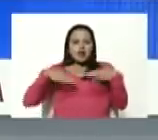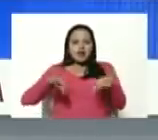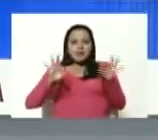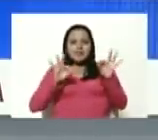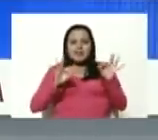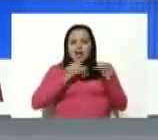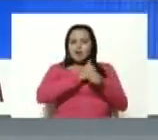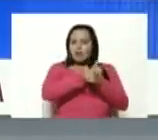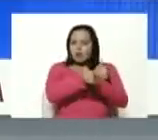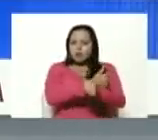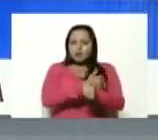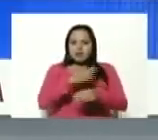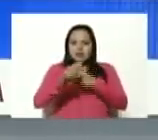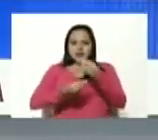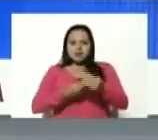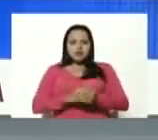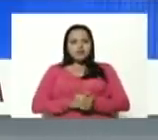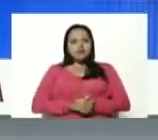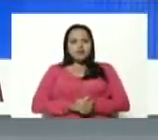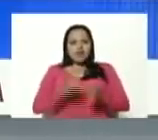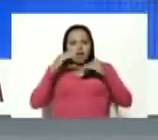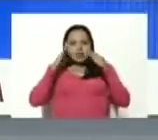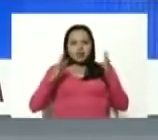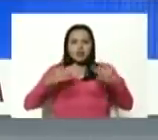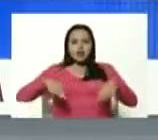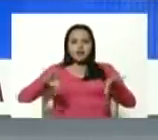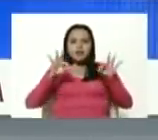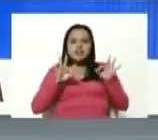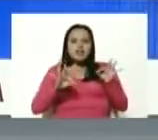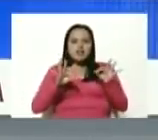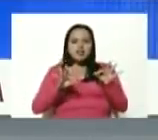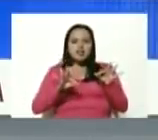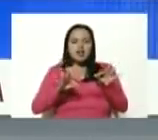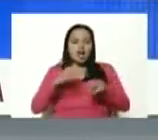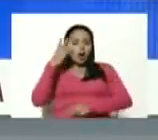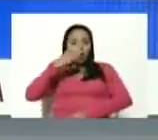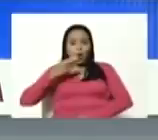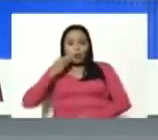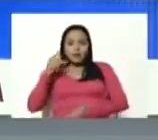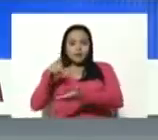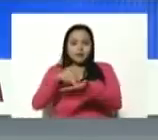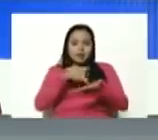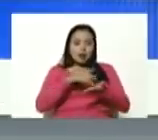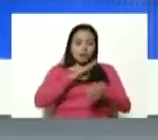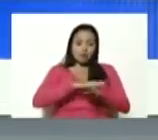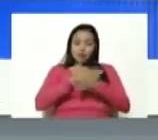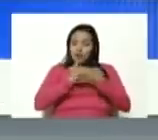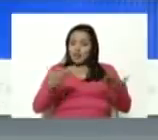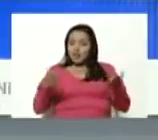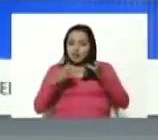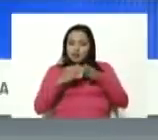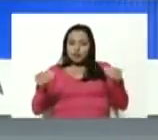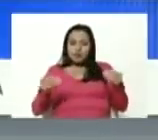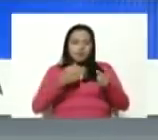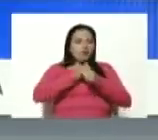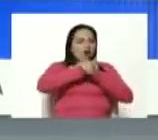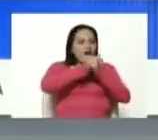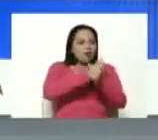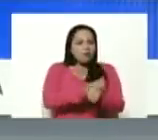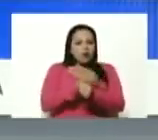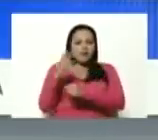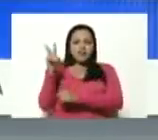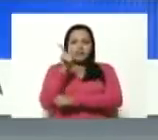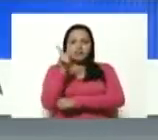amorosa, atención especial a los brigadistas, porque los brigadistas lo dan todo, ¿vale? Por amor a